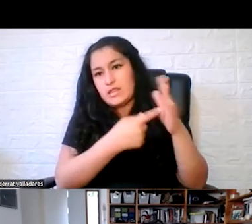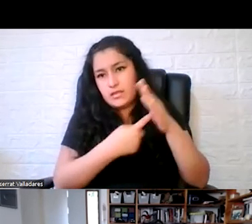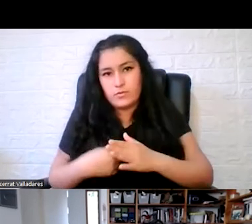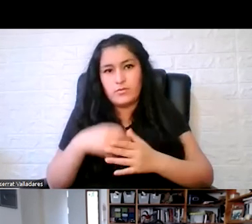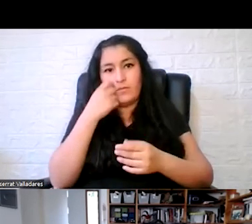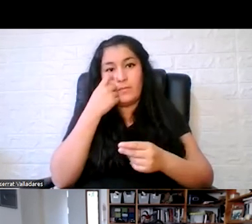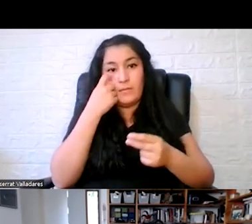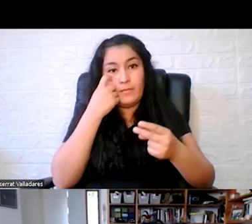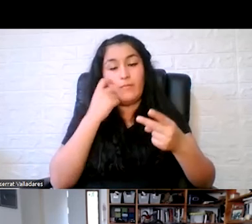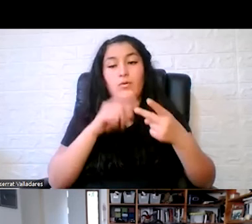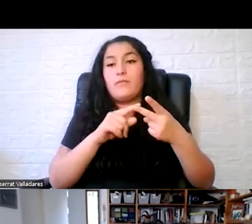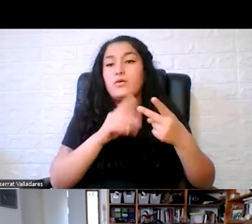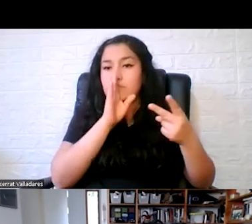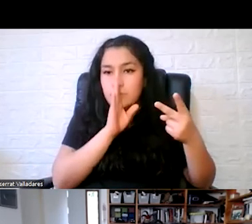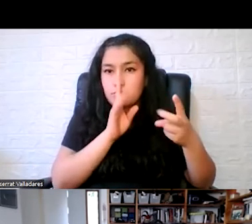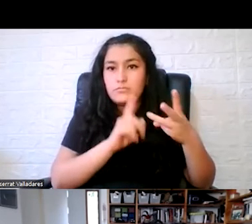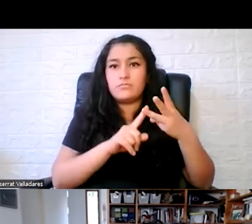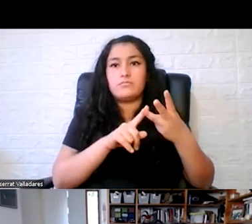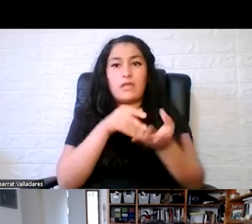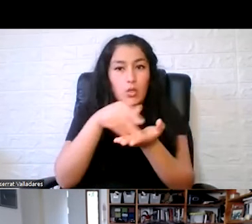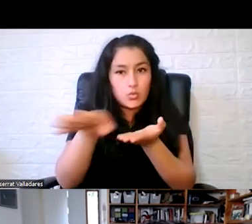también silenciamiento, exclusión,